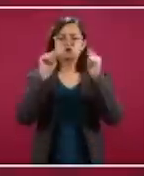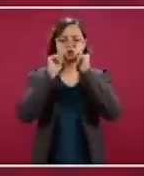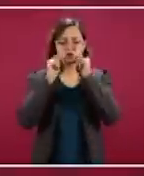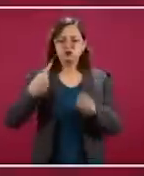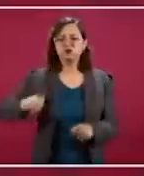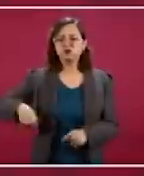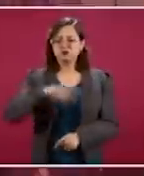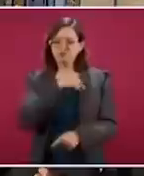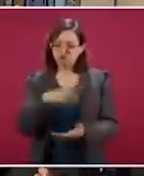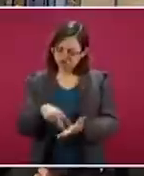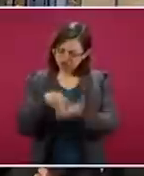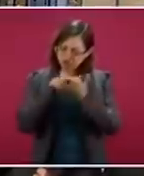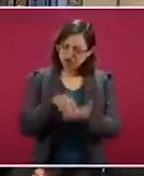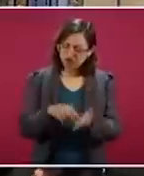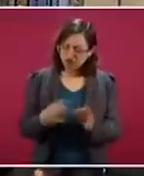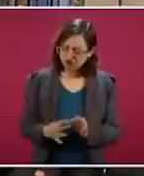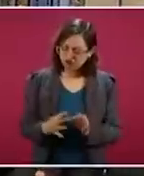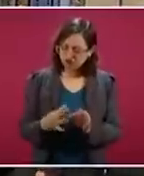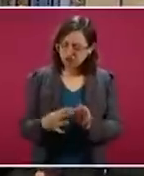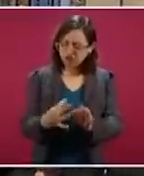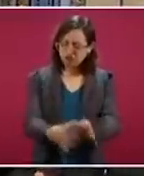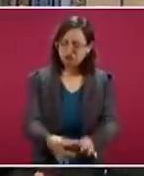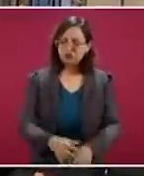señor presidente.